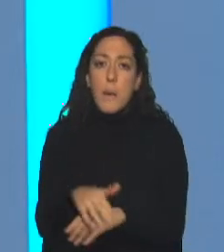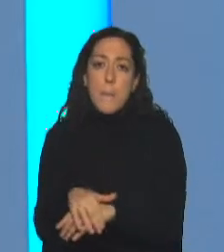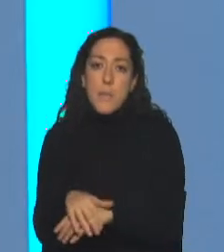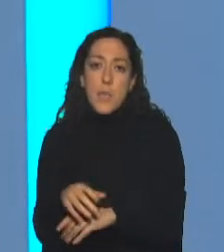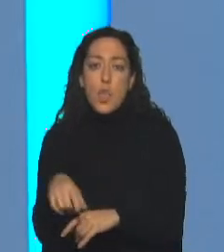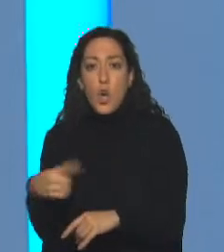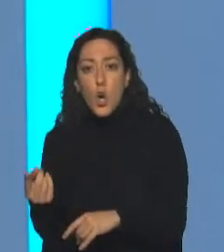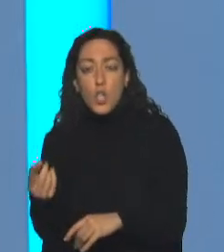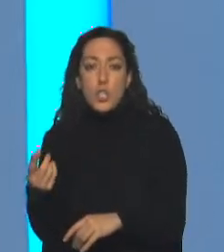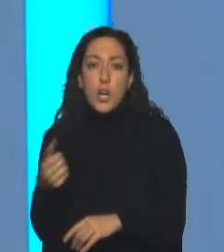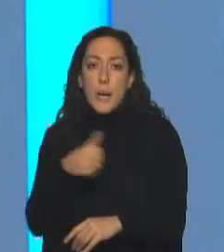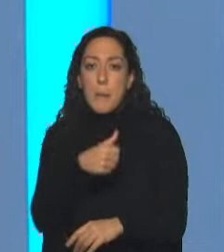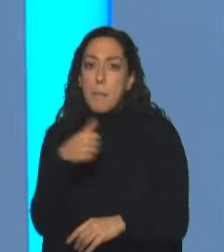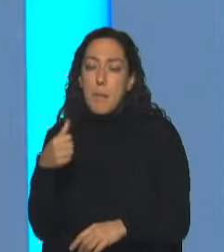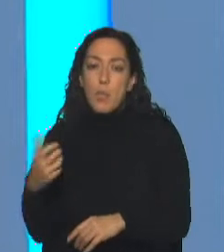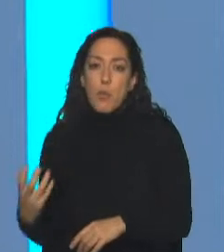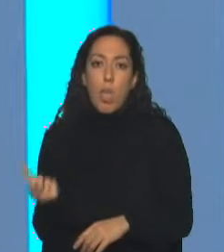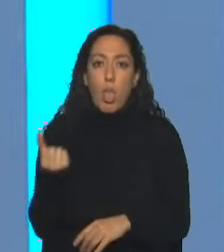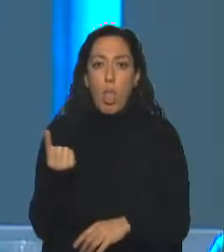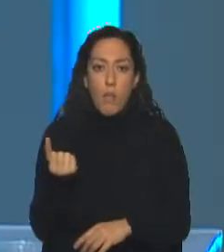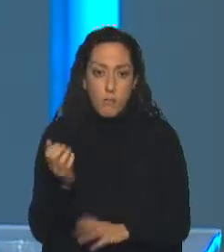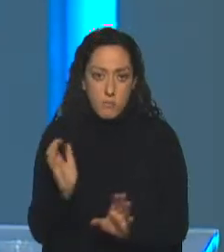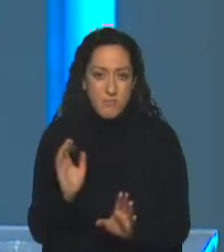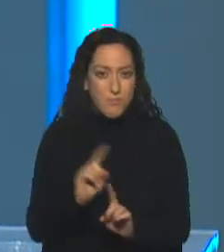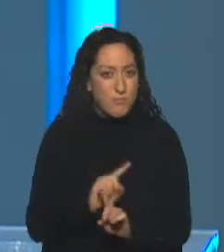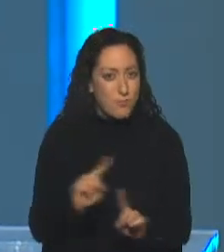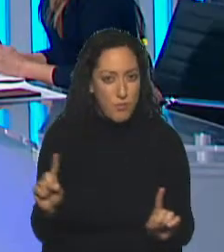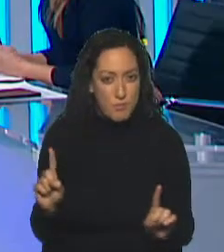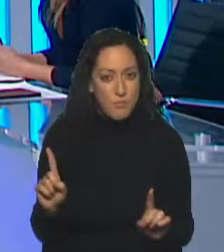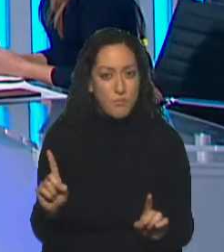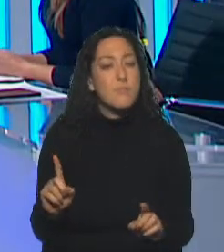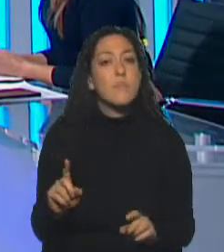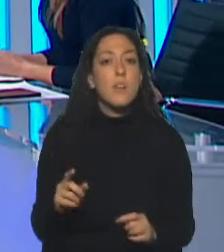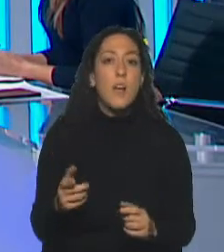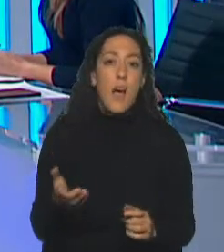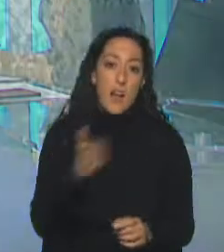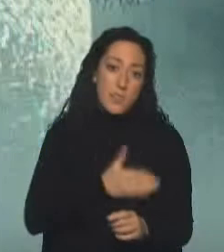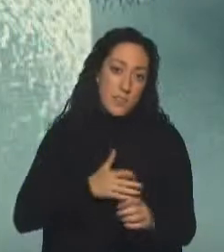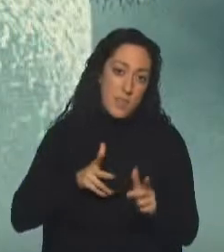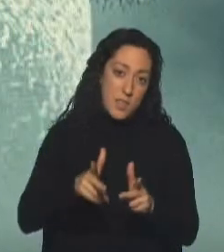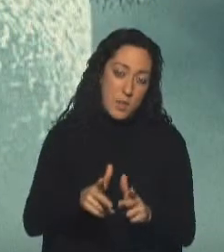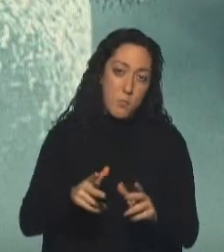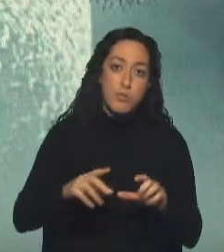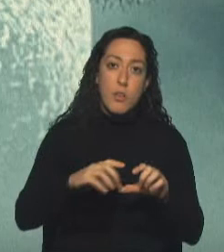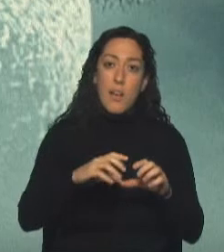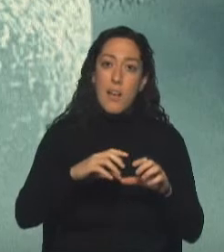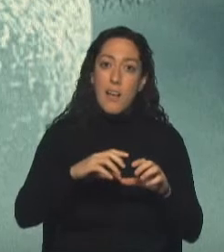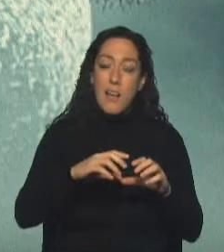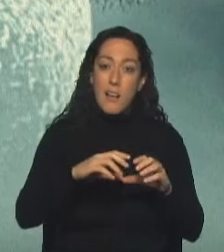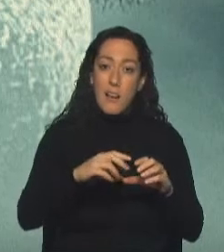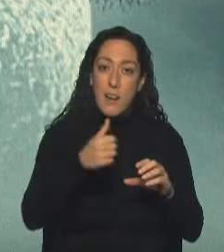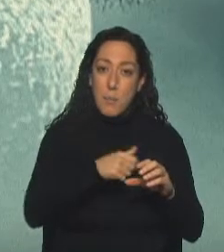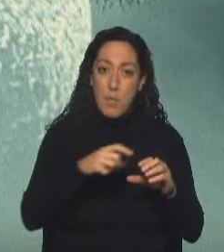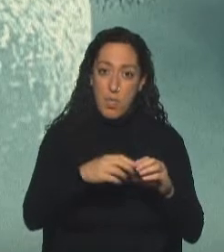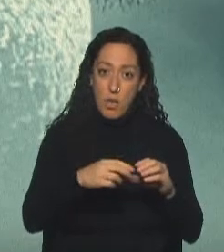consigo tal o cual medicamento esto no debe pasar y como decíamos van a tener que llevar un sello indicando lo importante